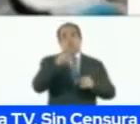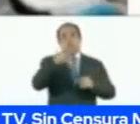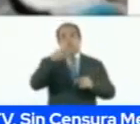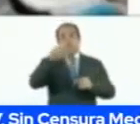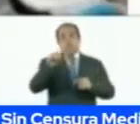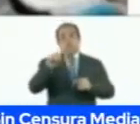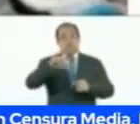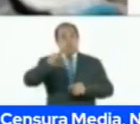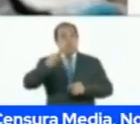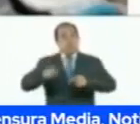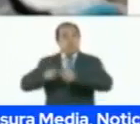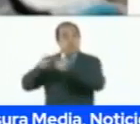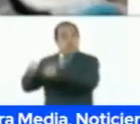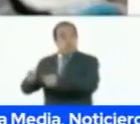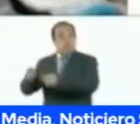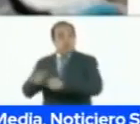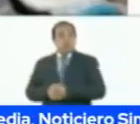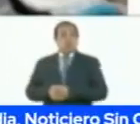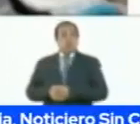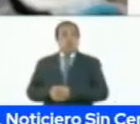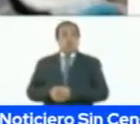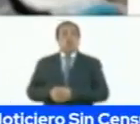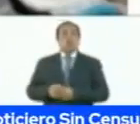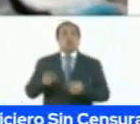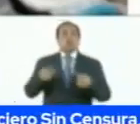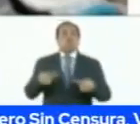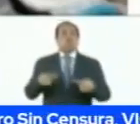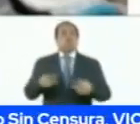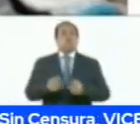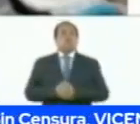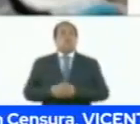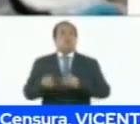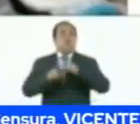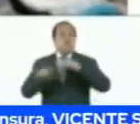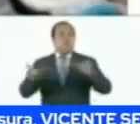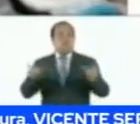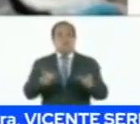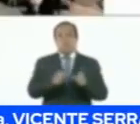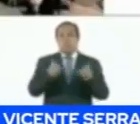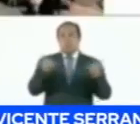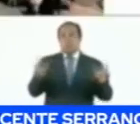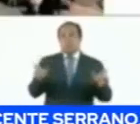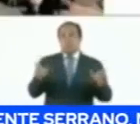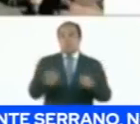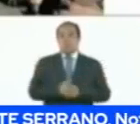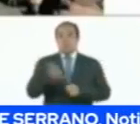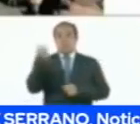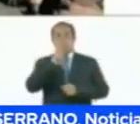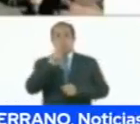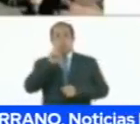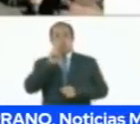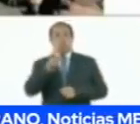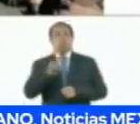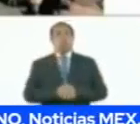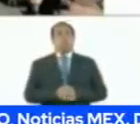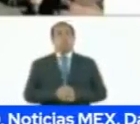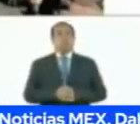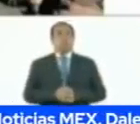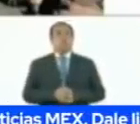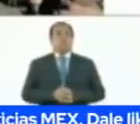les proporcionó a los migrantes. Si pasan las imágenes, allí